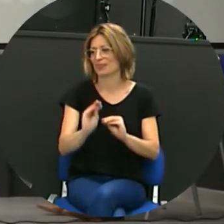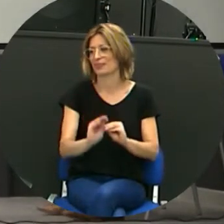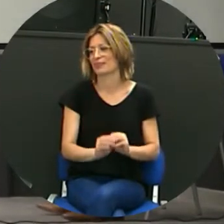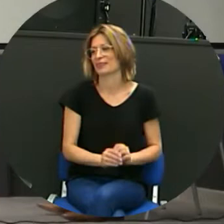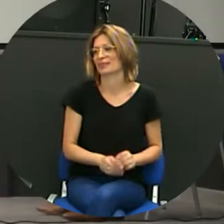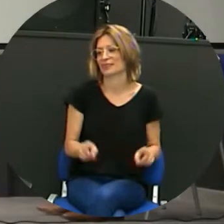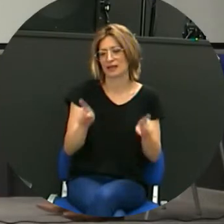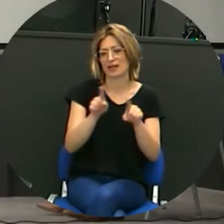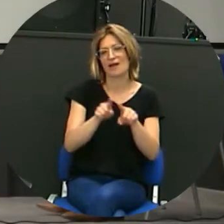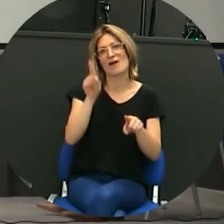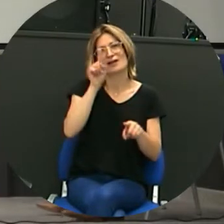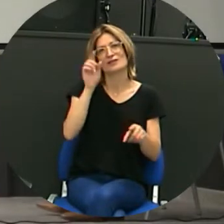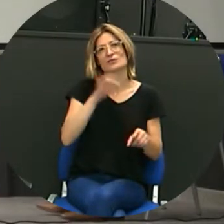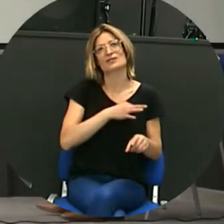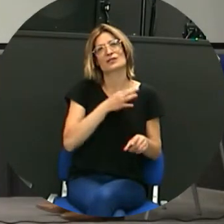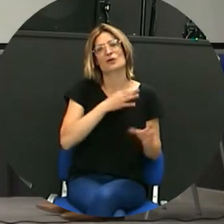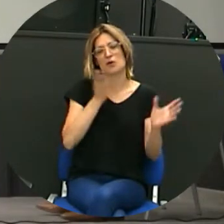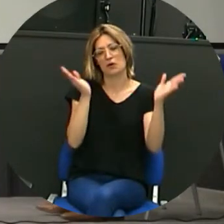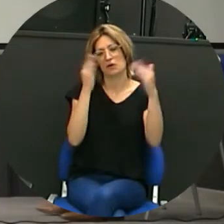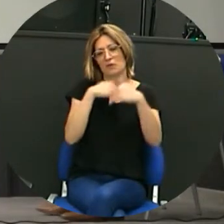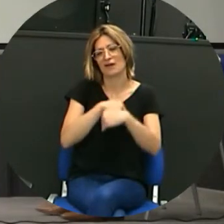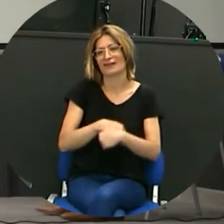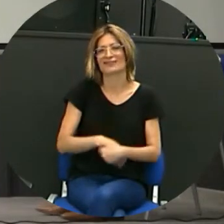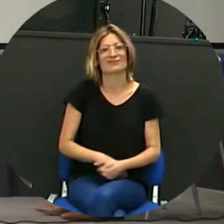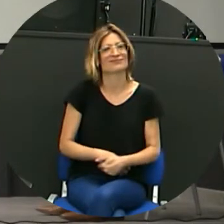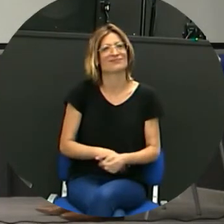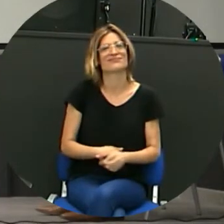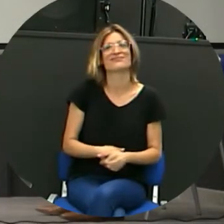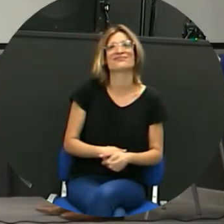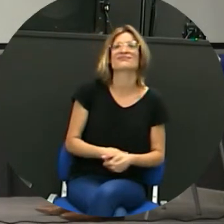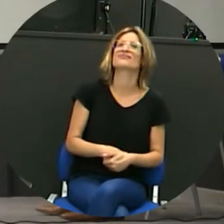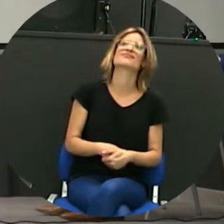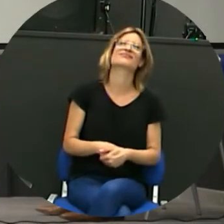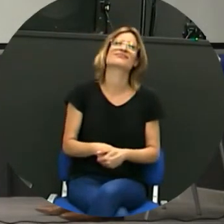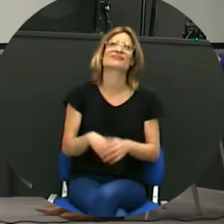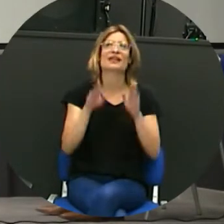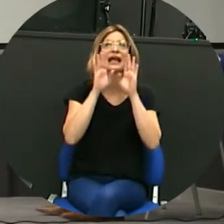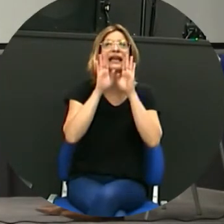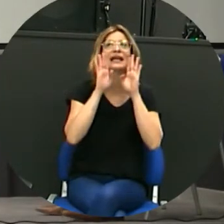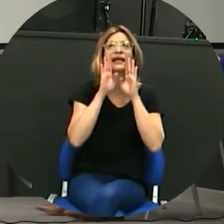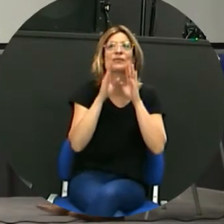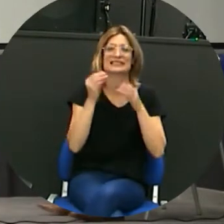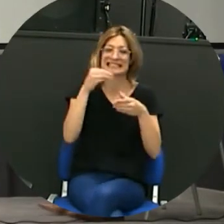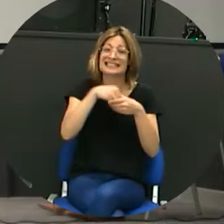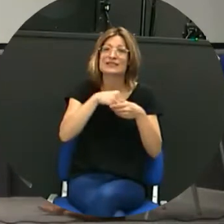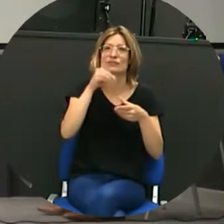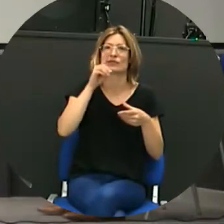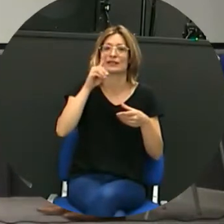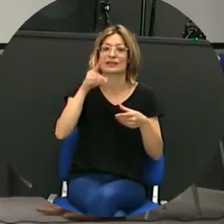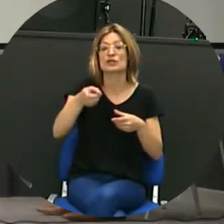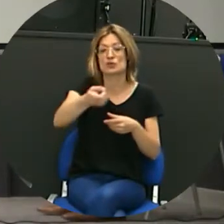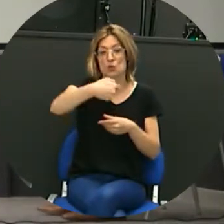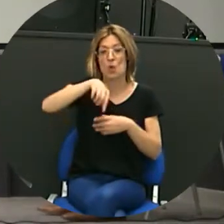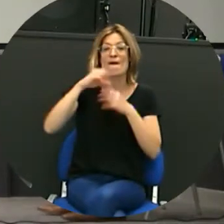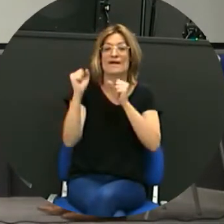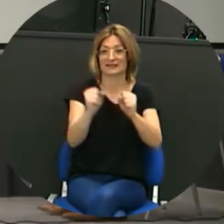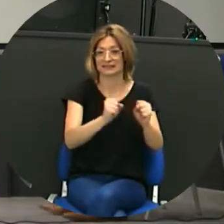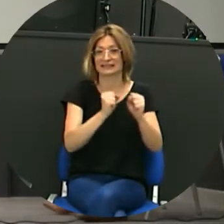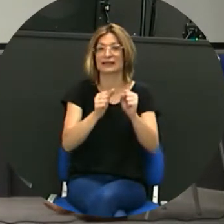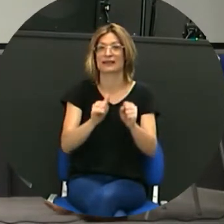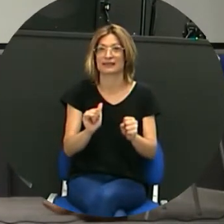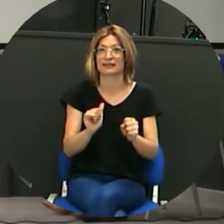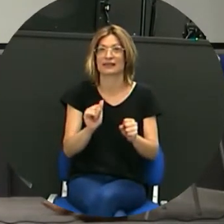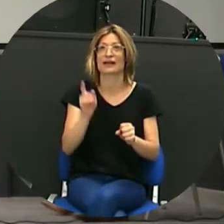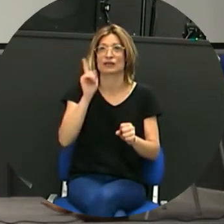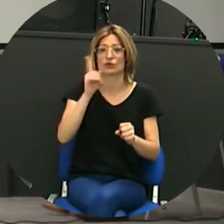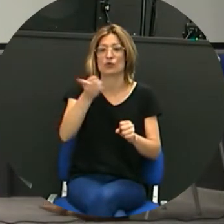No hay nadie como tú, Señor. Te bendecimos y declaramos que en ti está nuestra salvación y que tú eres